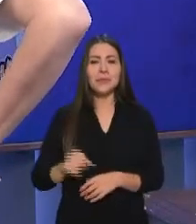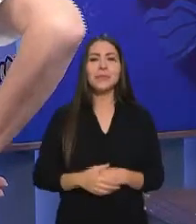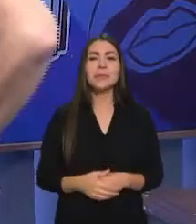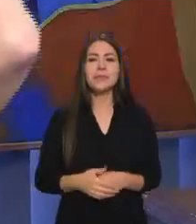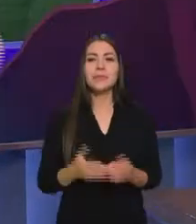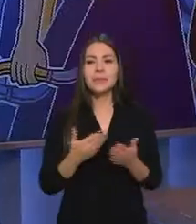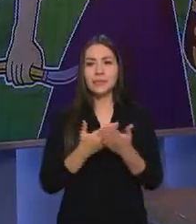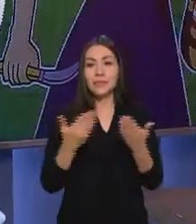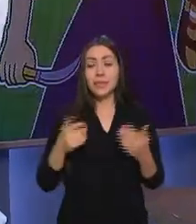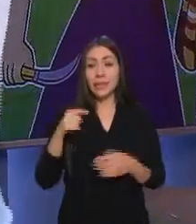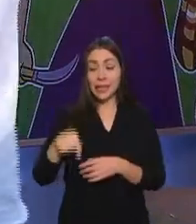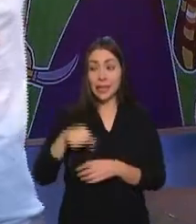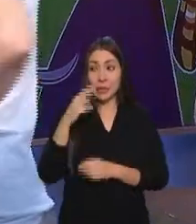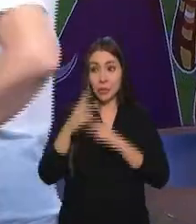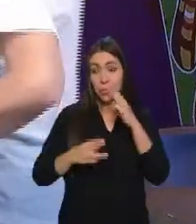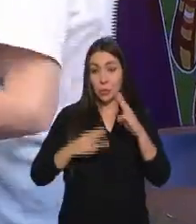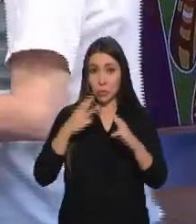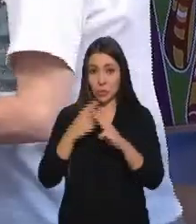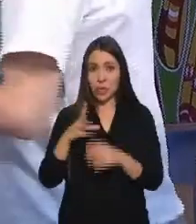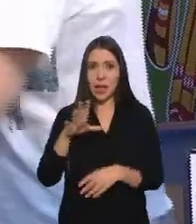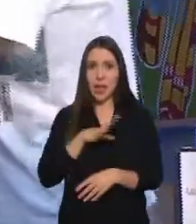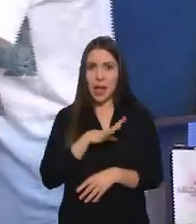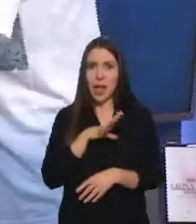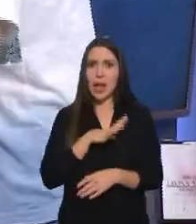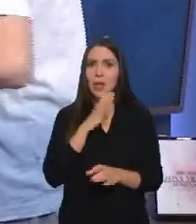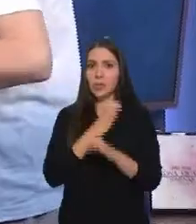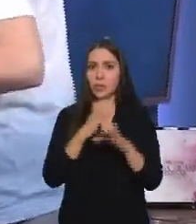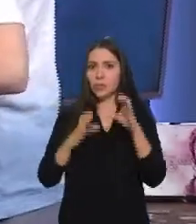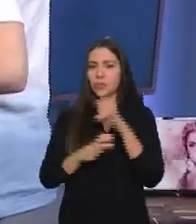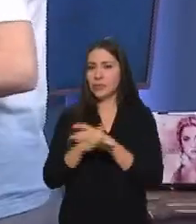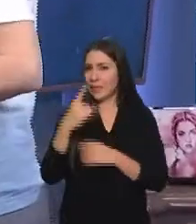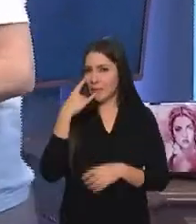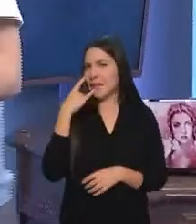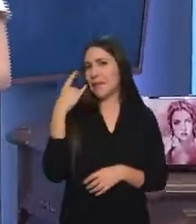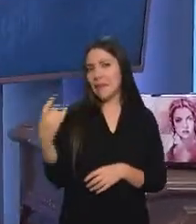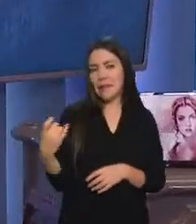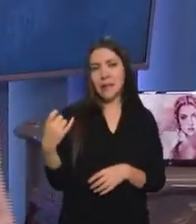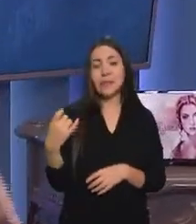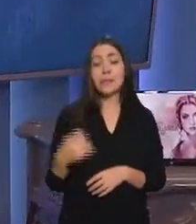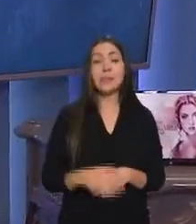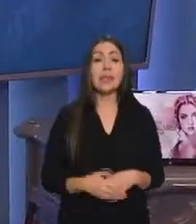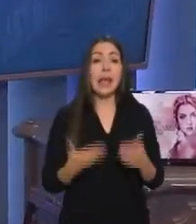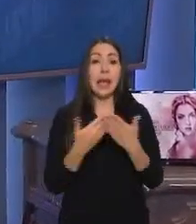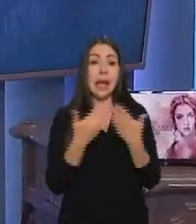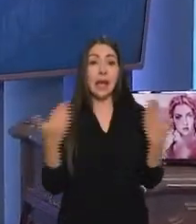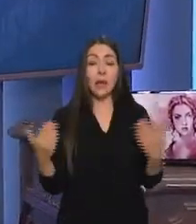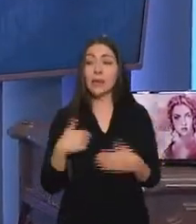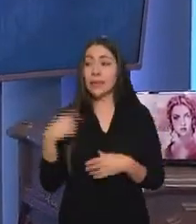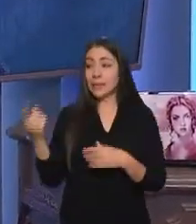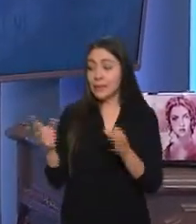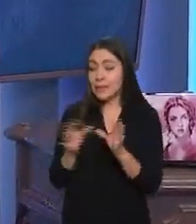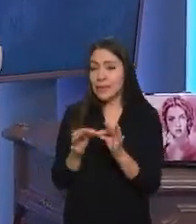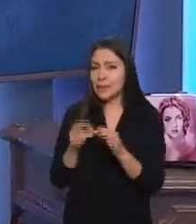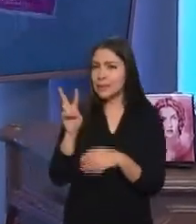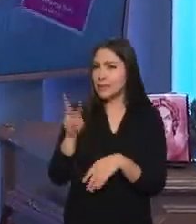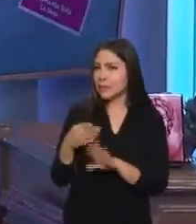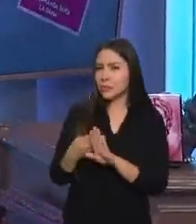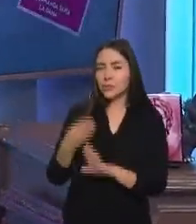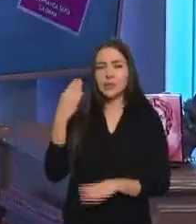que le voy a contar A ver, es peculiar, digamos. ¿es para qué? Peculiar, yo no entiendo. Paco.